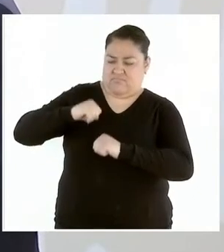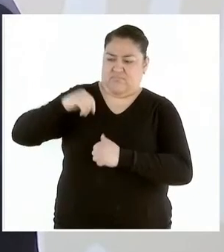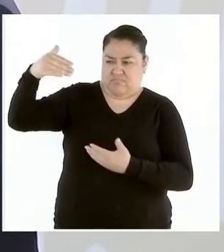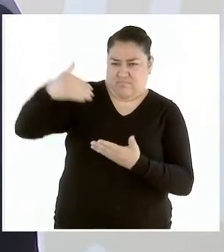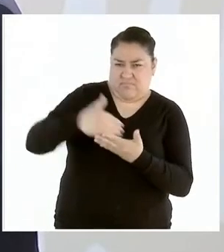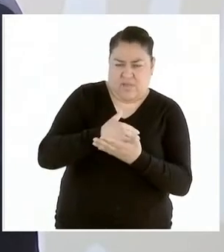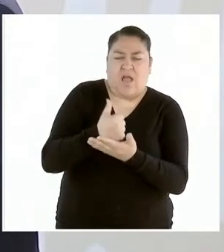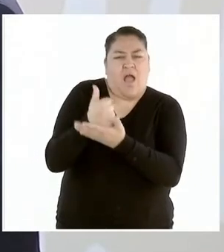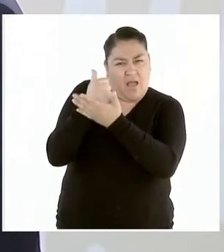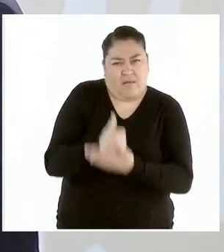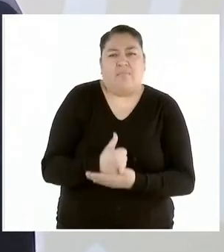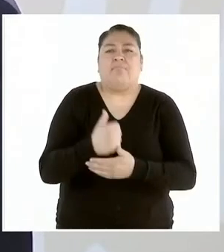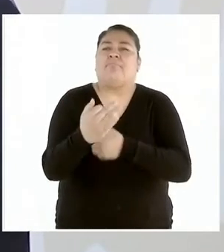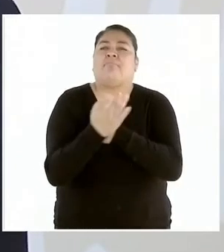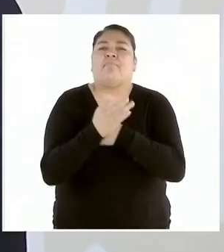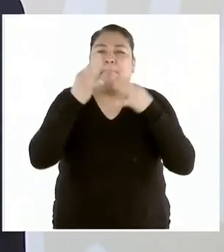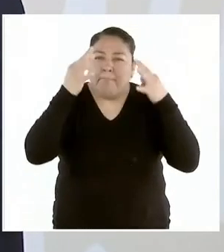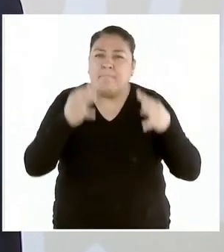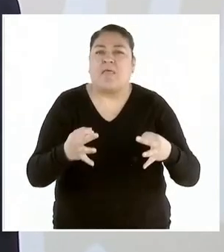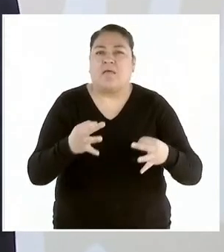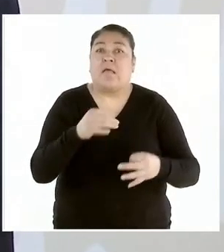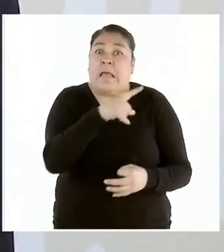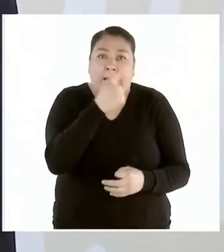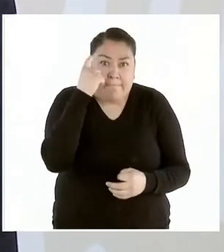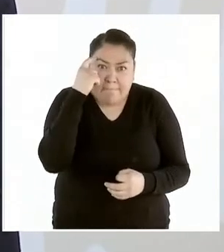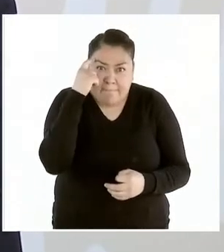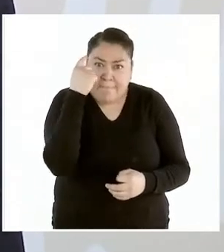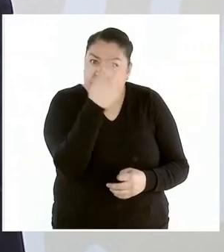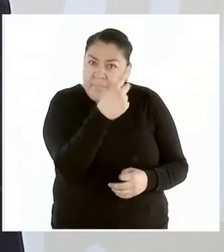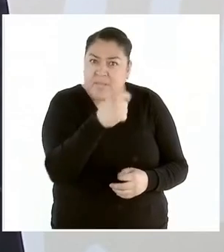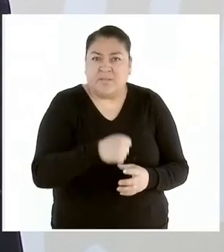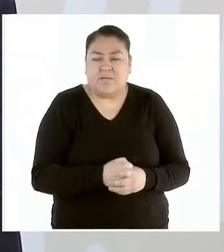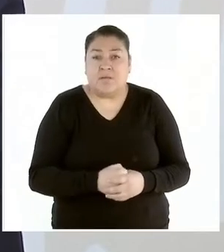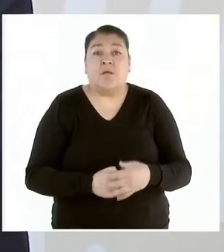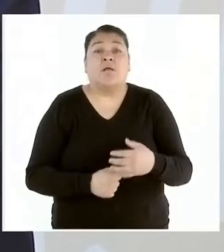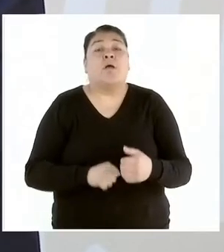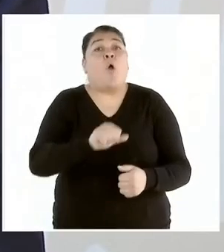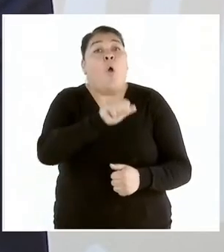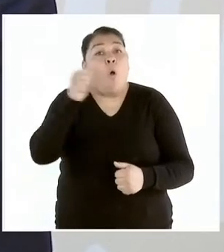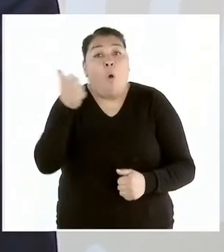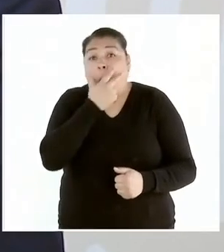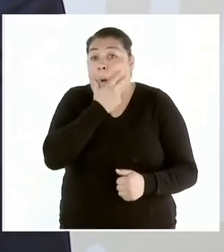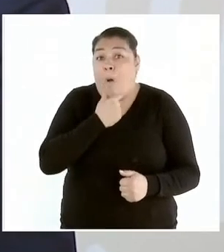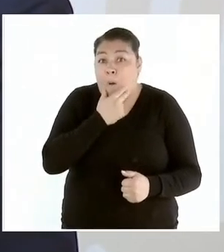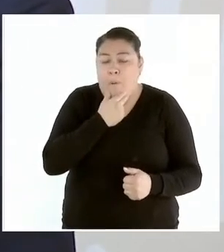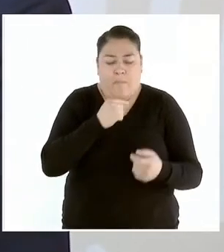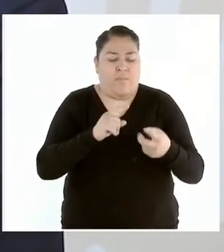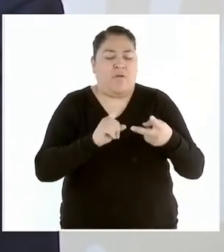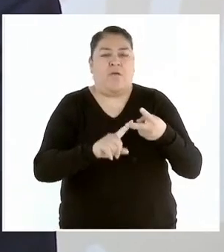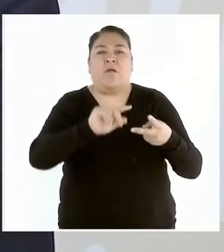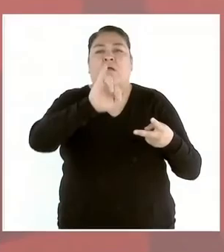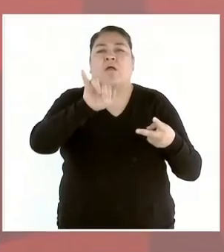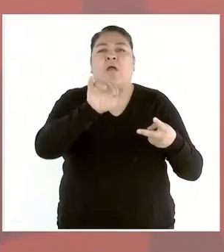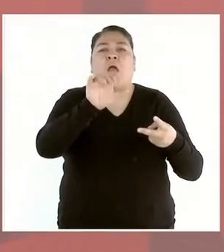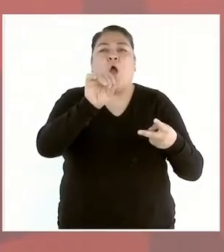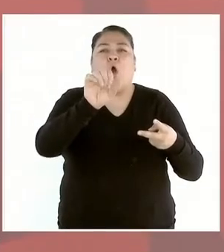con esta idea el conservador josé maría gutiérrez de estrada